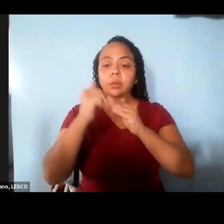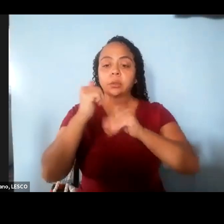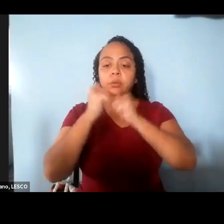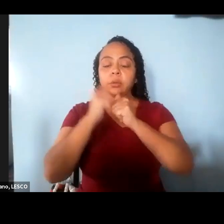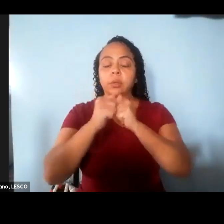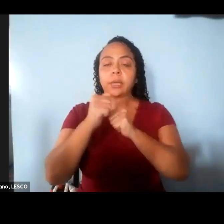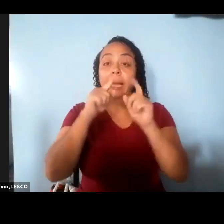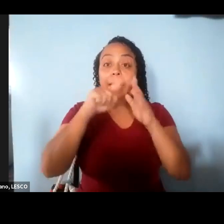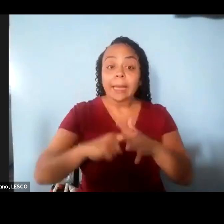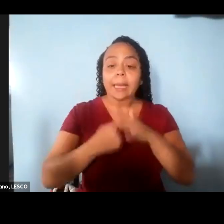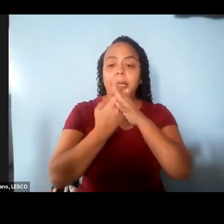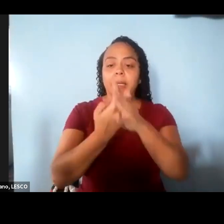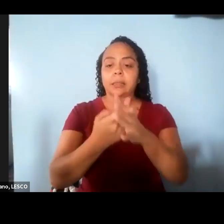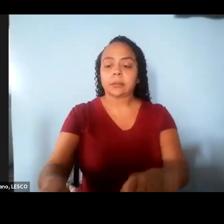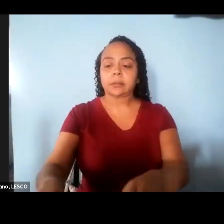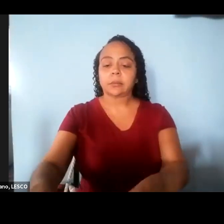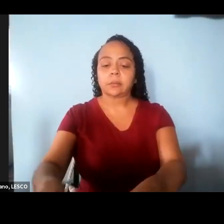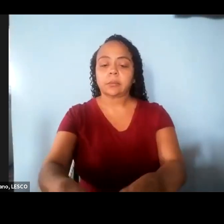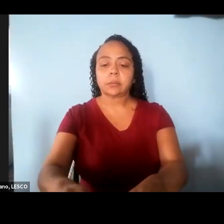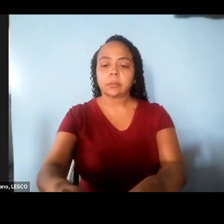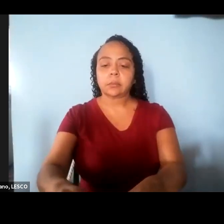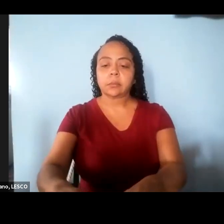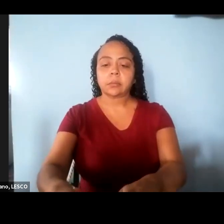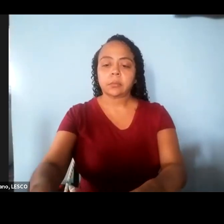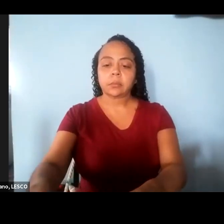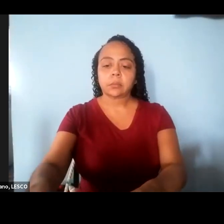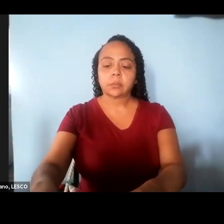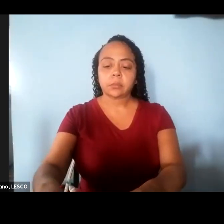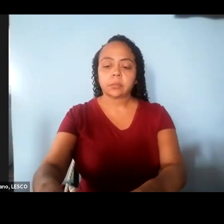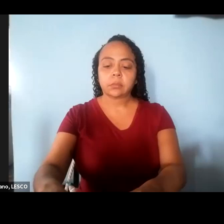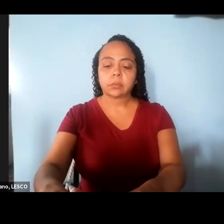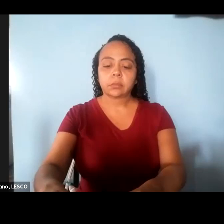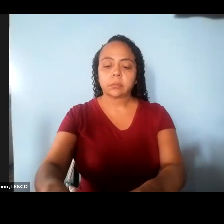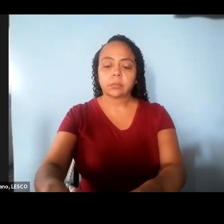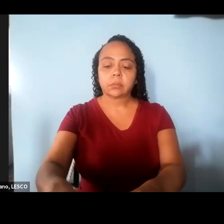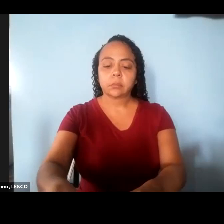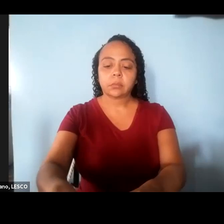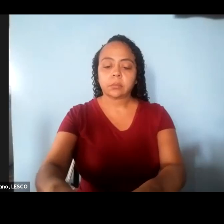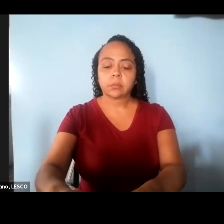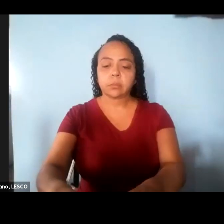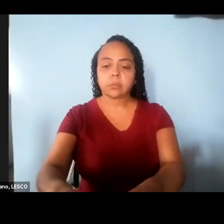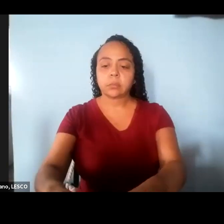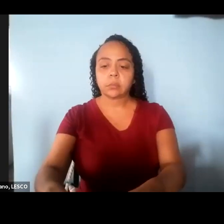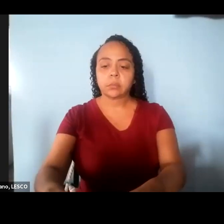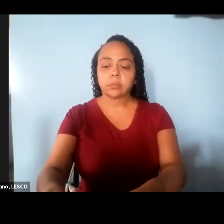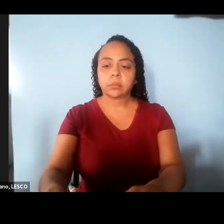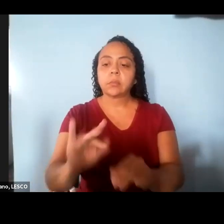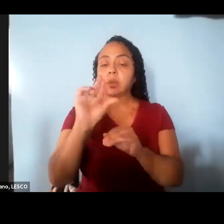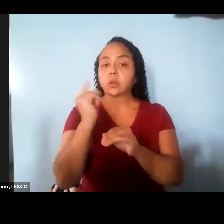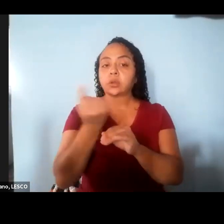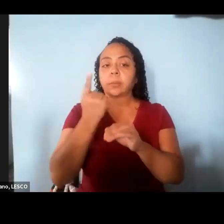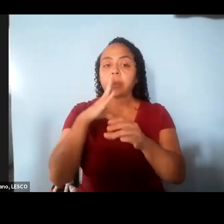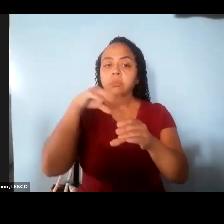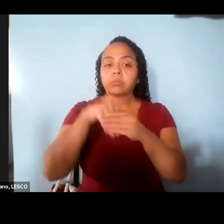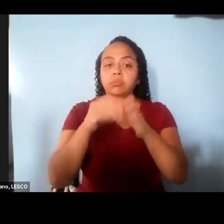del de la prevención está inmersa en los planes de desarrollo empresariales y no solamente circunscritos a los planes de